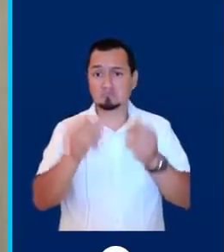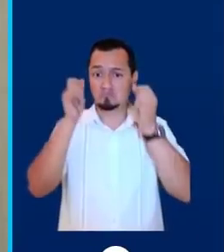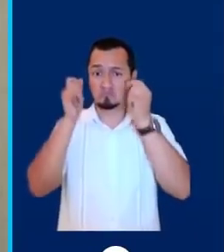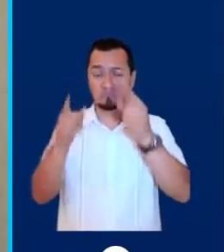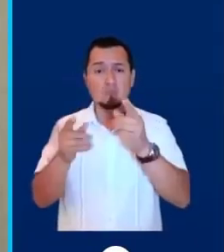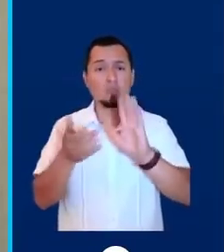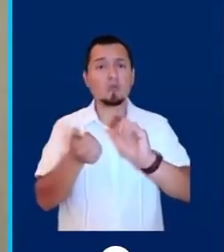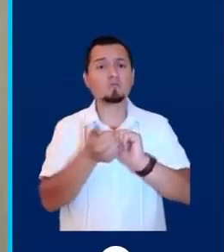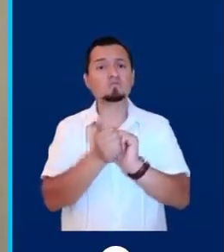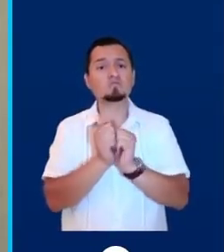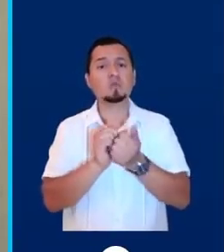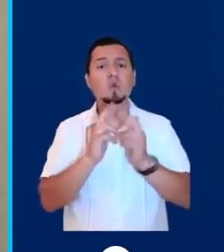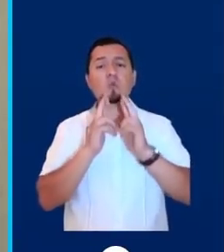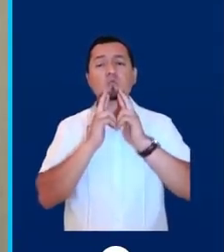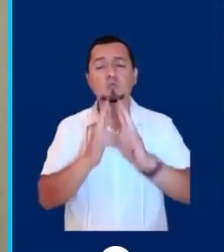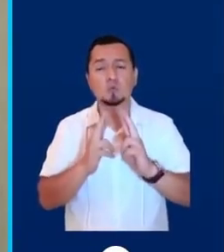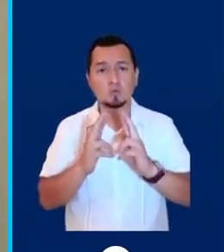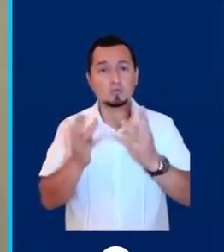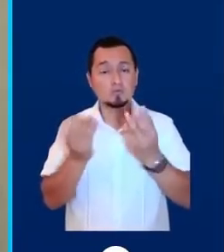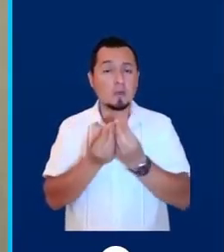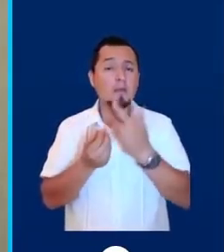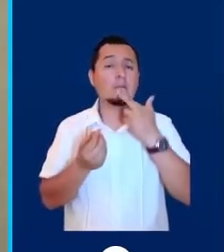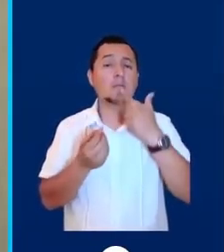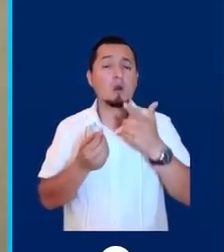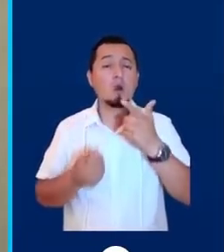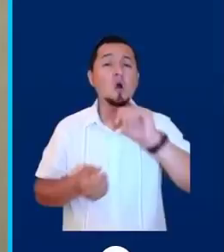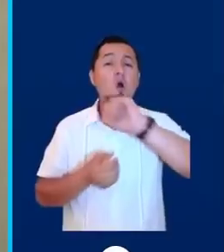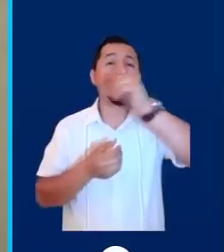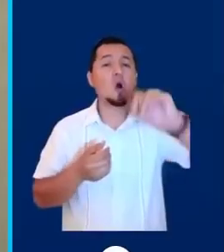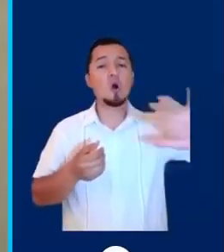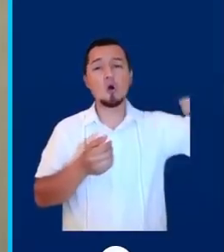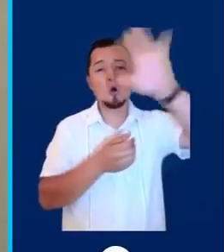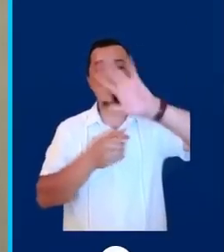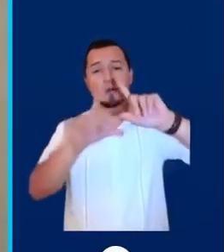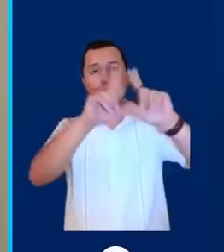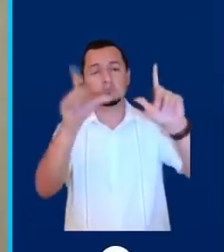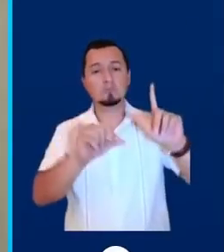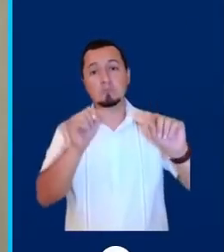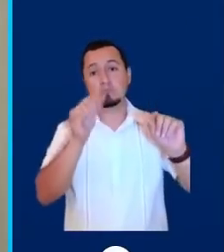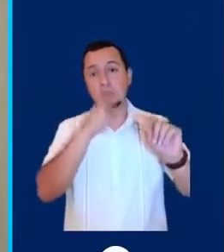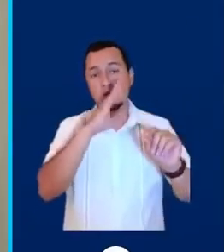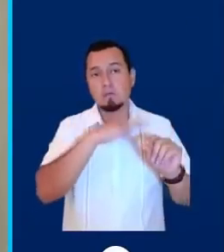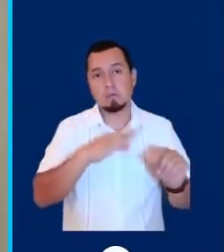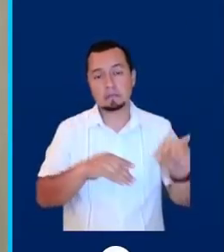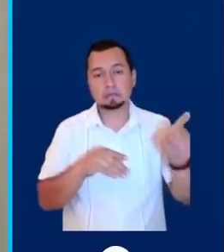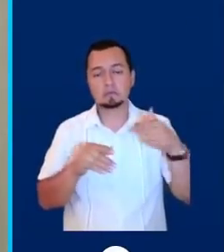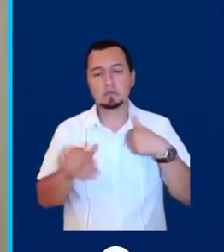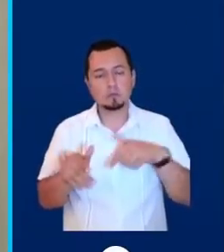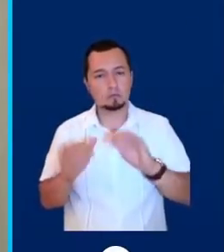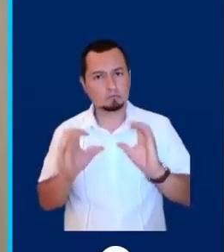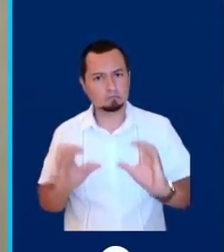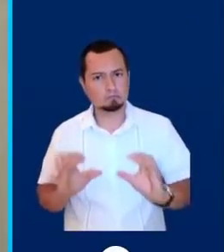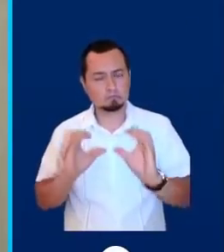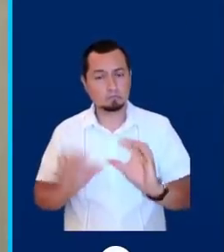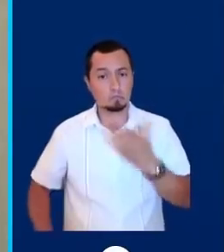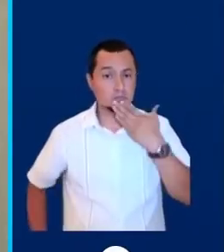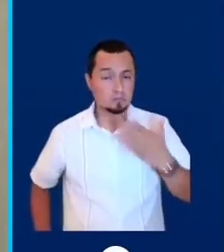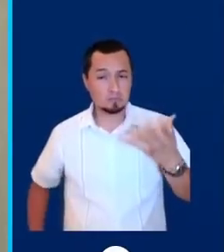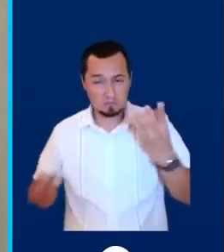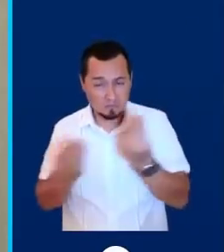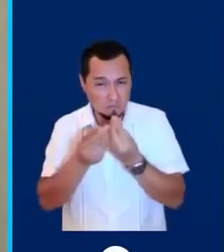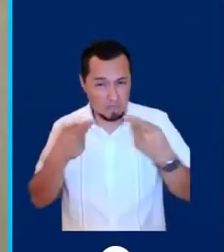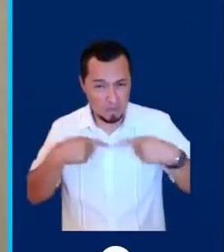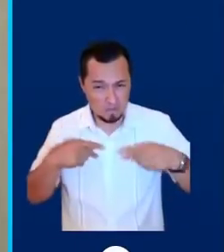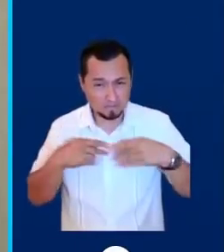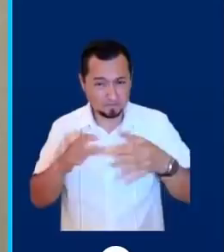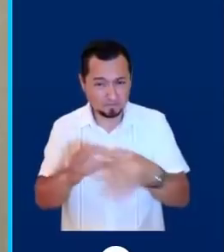los resultados mucho mejores que la media nacional. En estos momentos, nuestra ocupación hospitalaria